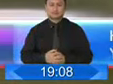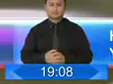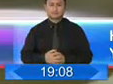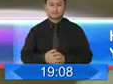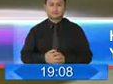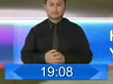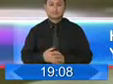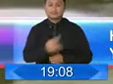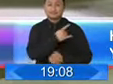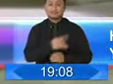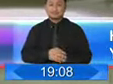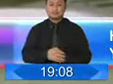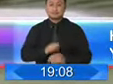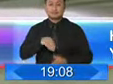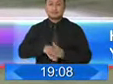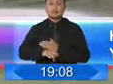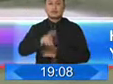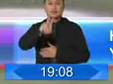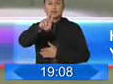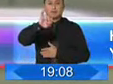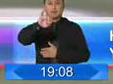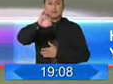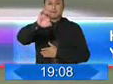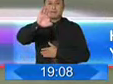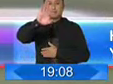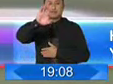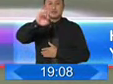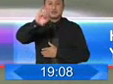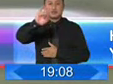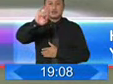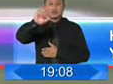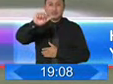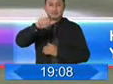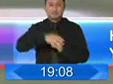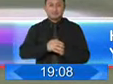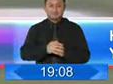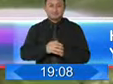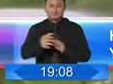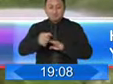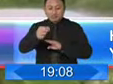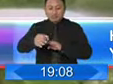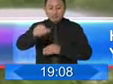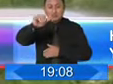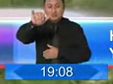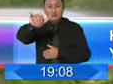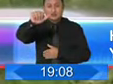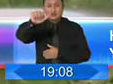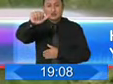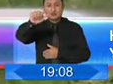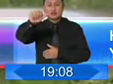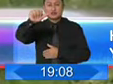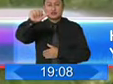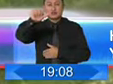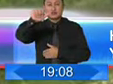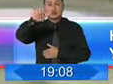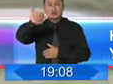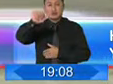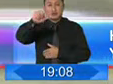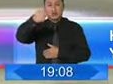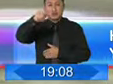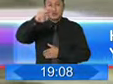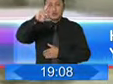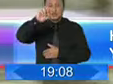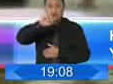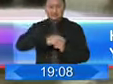Así luce el ingreso a La Victoria, cooperativa del cantón Yaguachi, donde sus habitantes aseguran que desde hace semanas